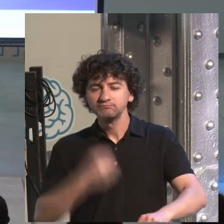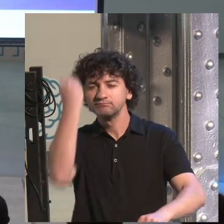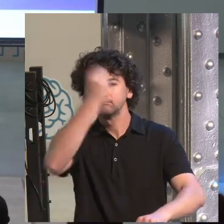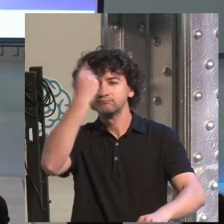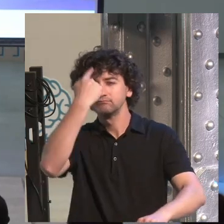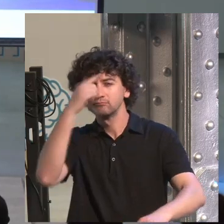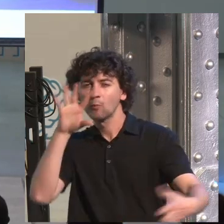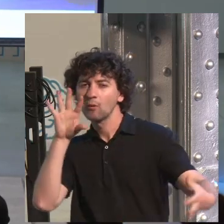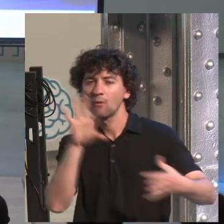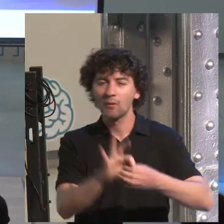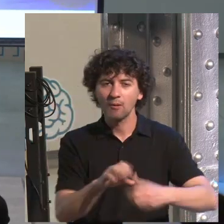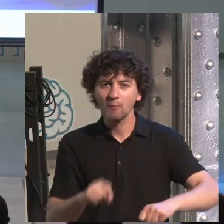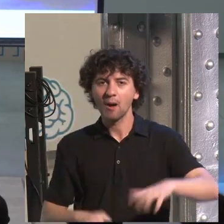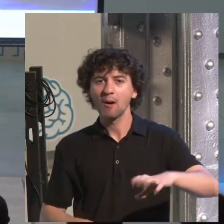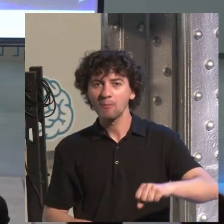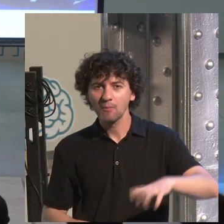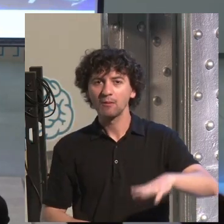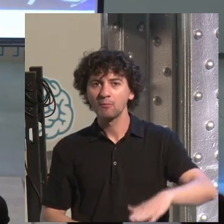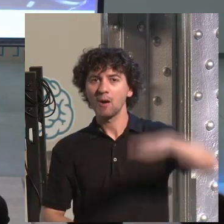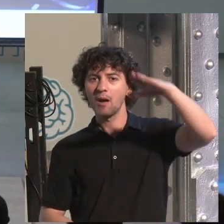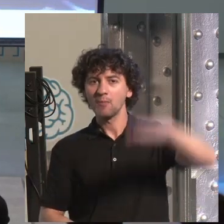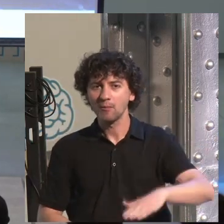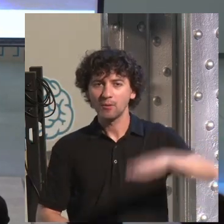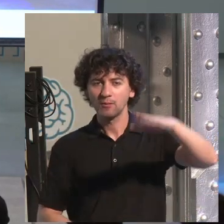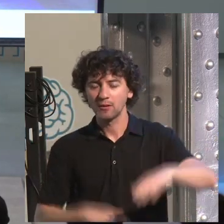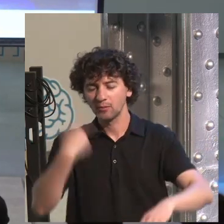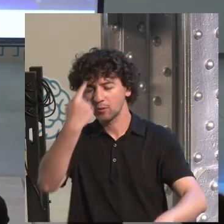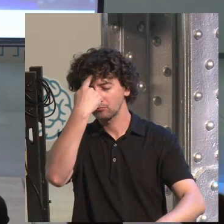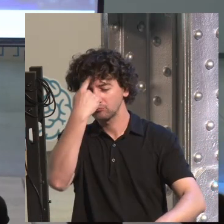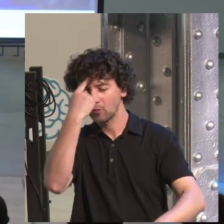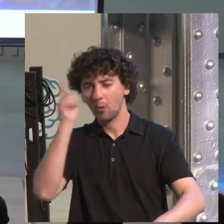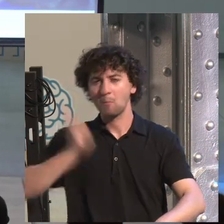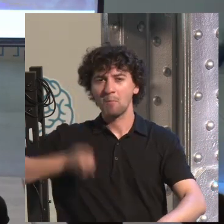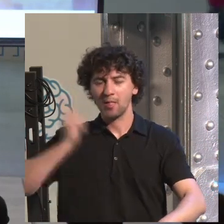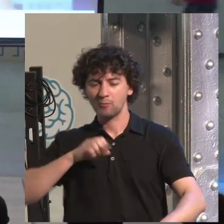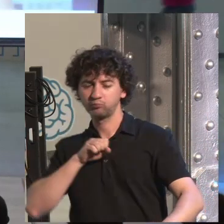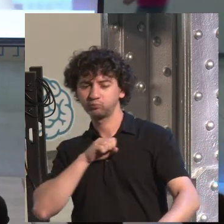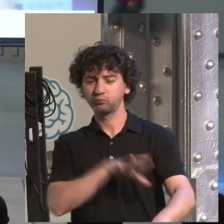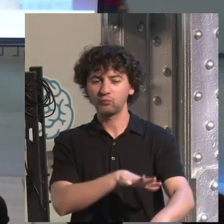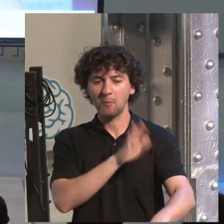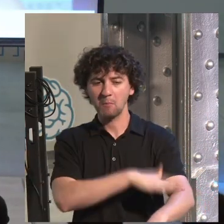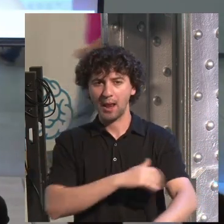brazo ve para abajo. Esa información se interpreta y se transmite al brazo biónico para que el brazo lo haga.